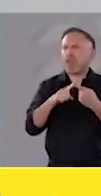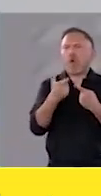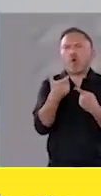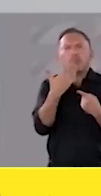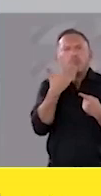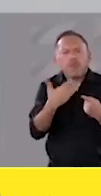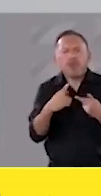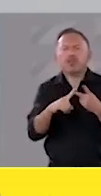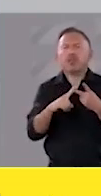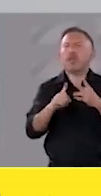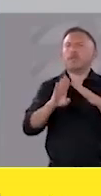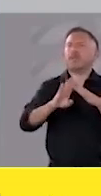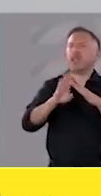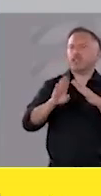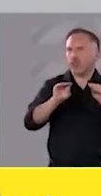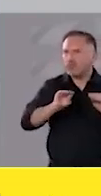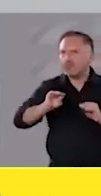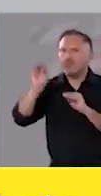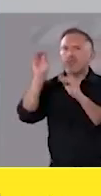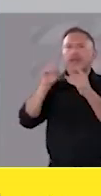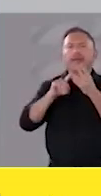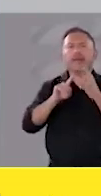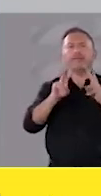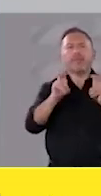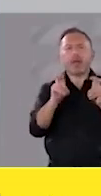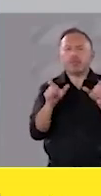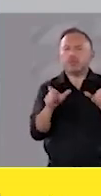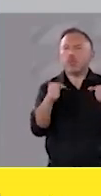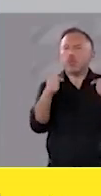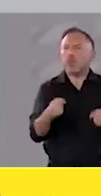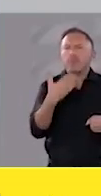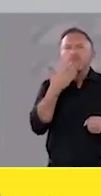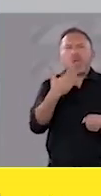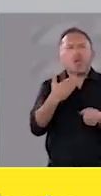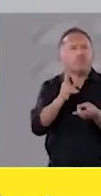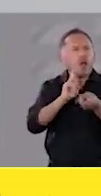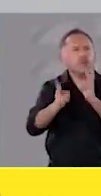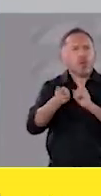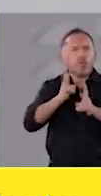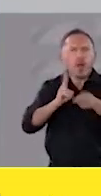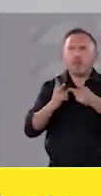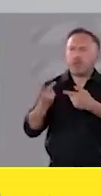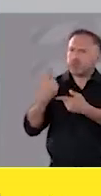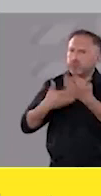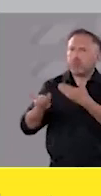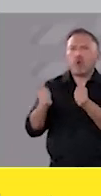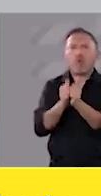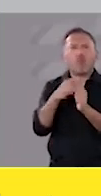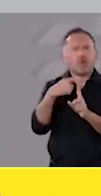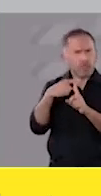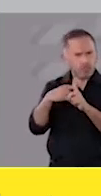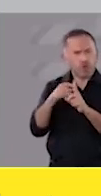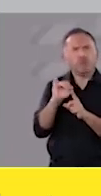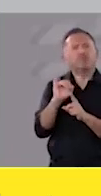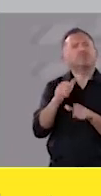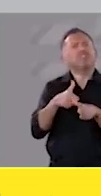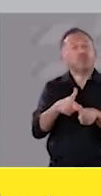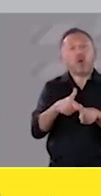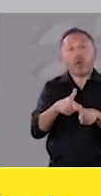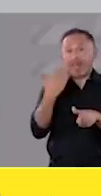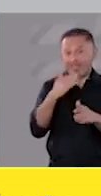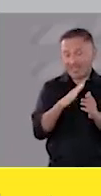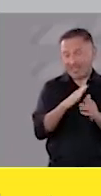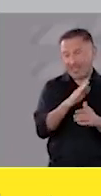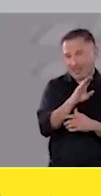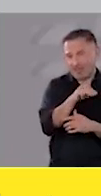enfocó en la inseguridad, la principal preocupación al día de hoy ciudadana tras estos 2 debates anteriores marcados por la